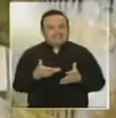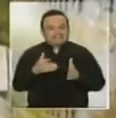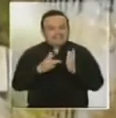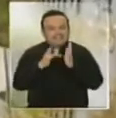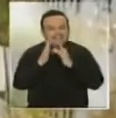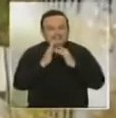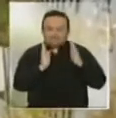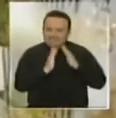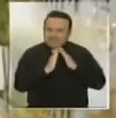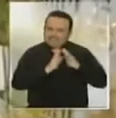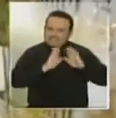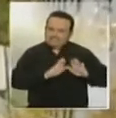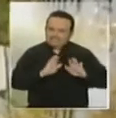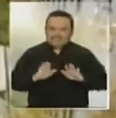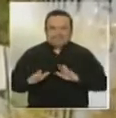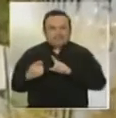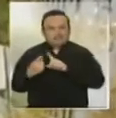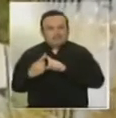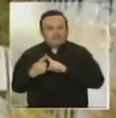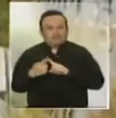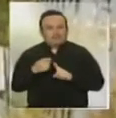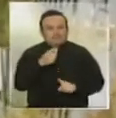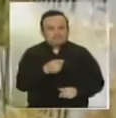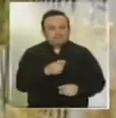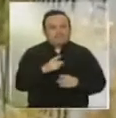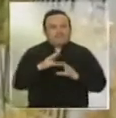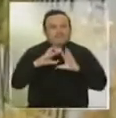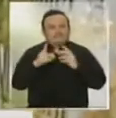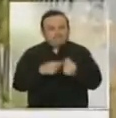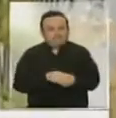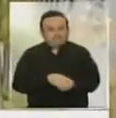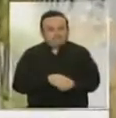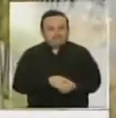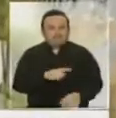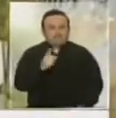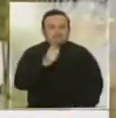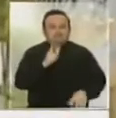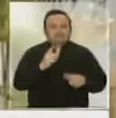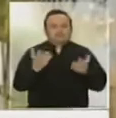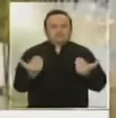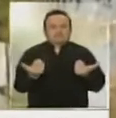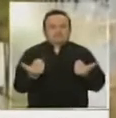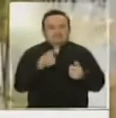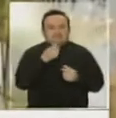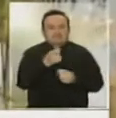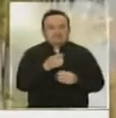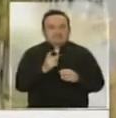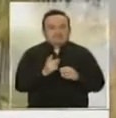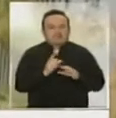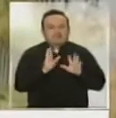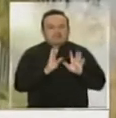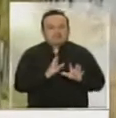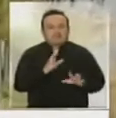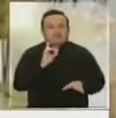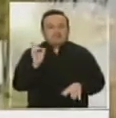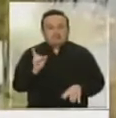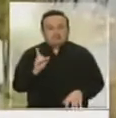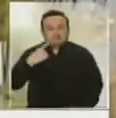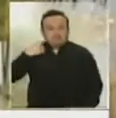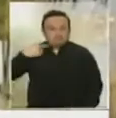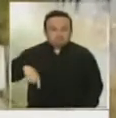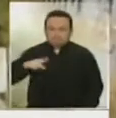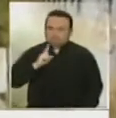en el hogar, sí, en la intimidad, junto a la familia. No hay razón alguna para desatender las recomendaciones